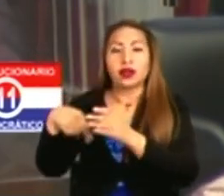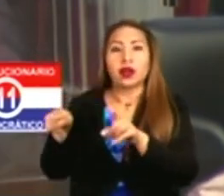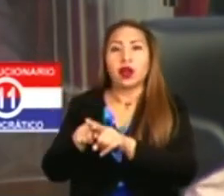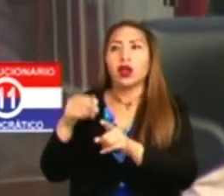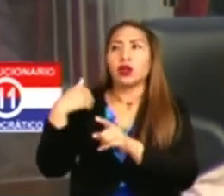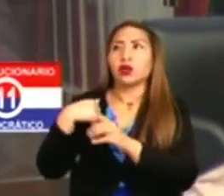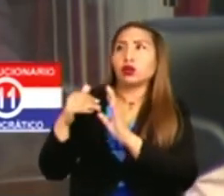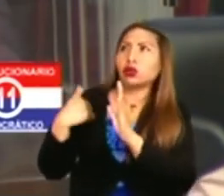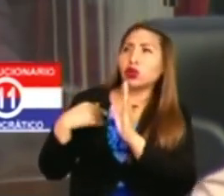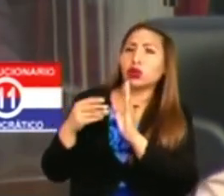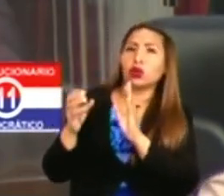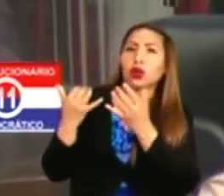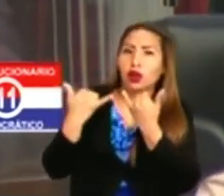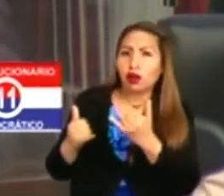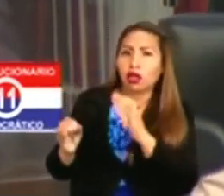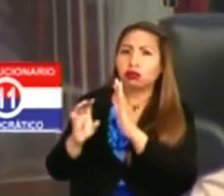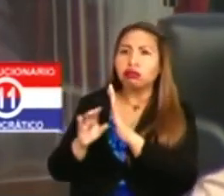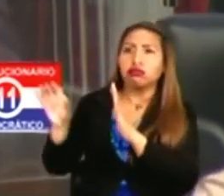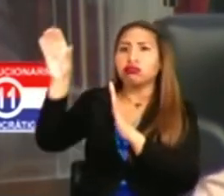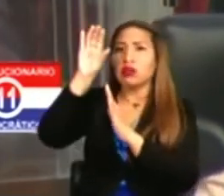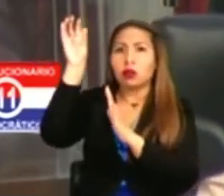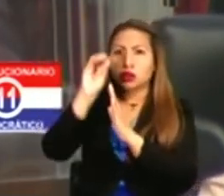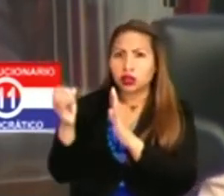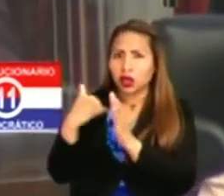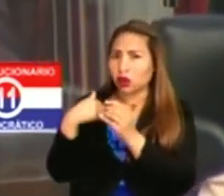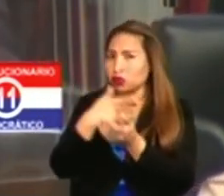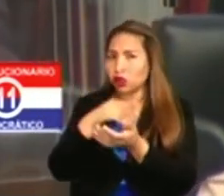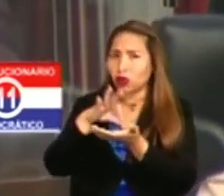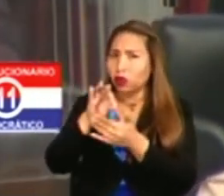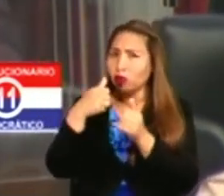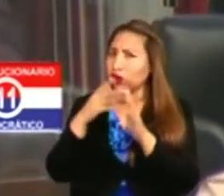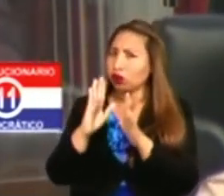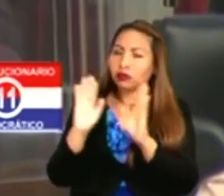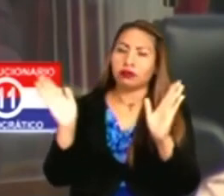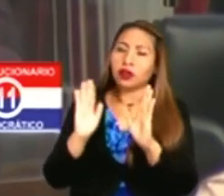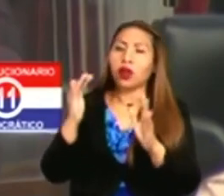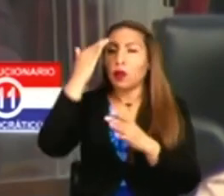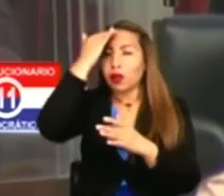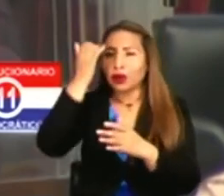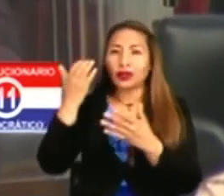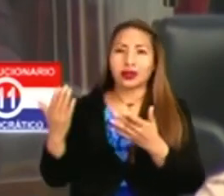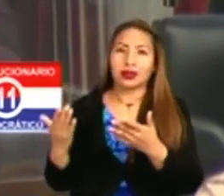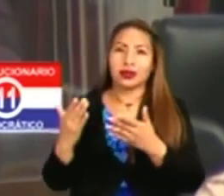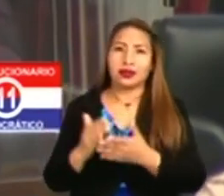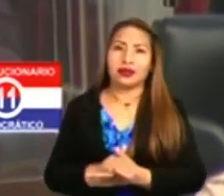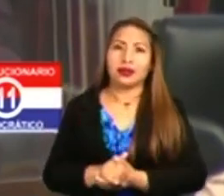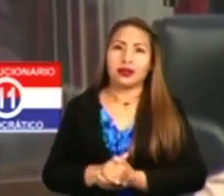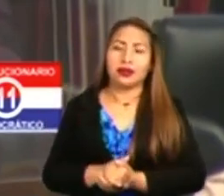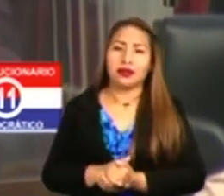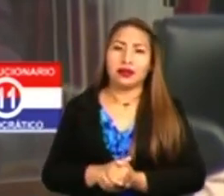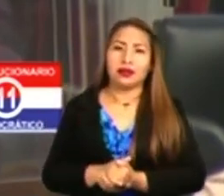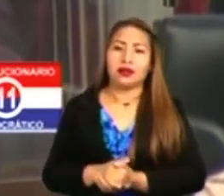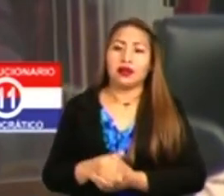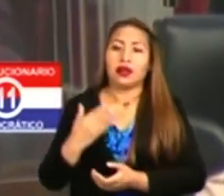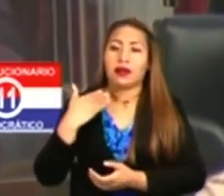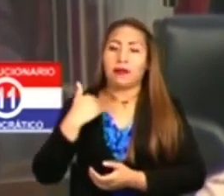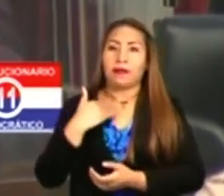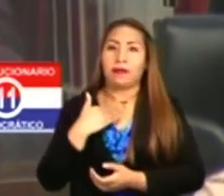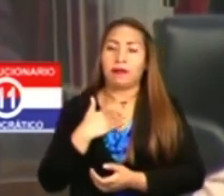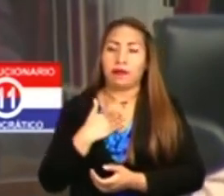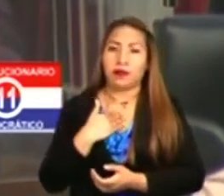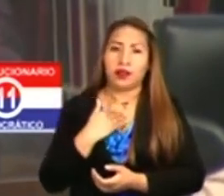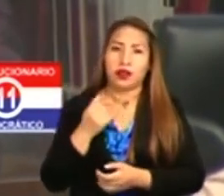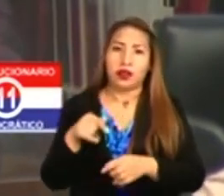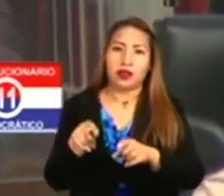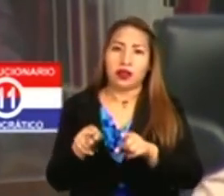sí no es negociable. Y diputado que lo hace, diputado que